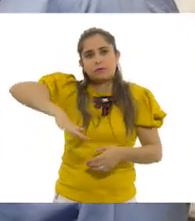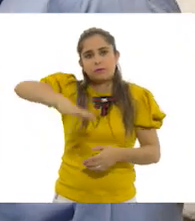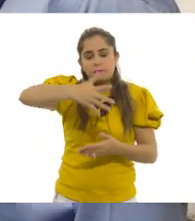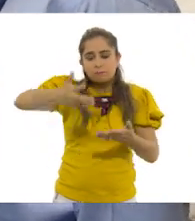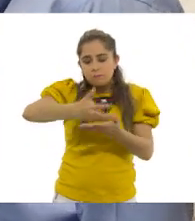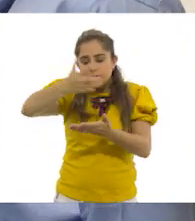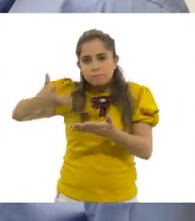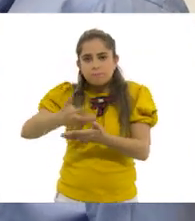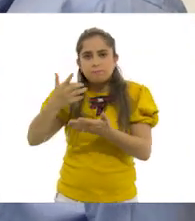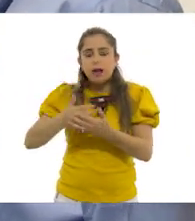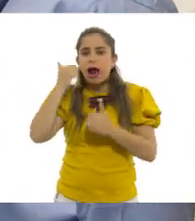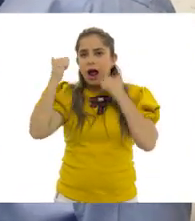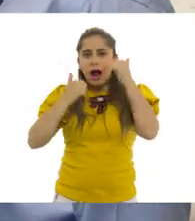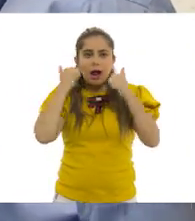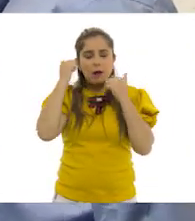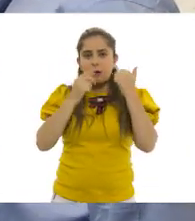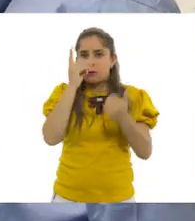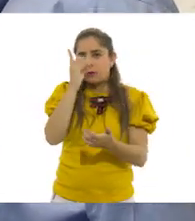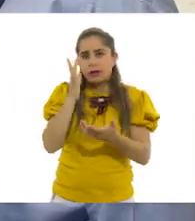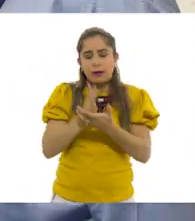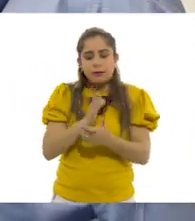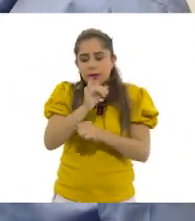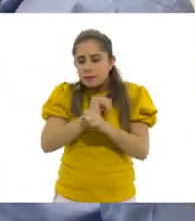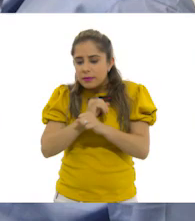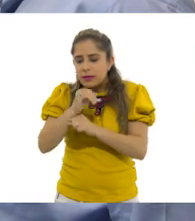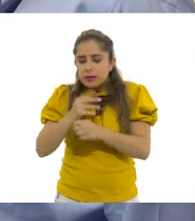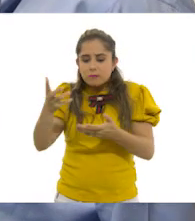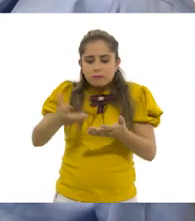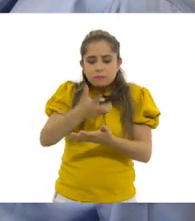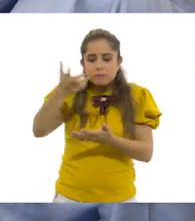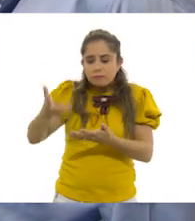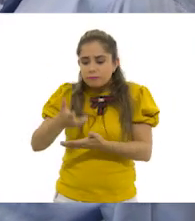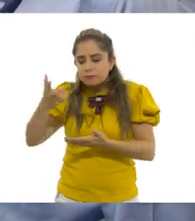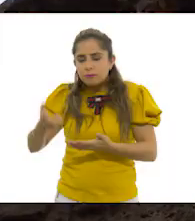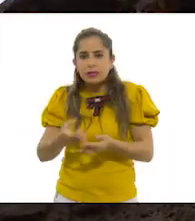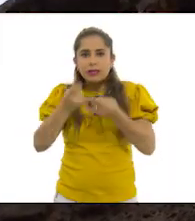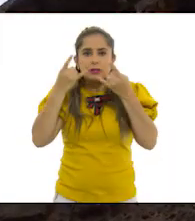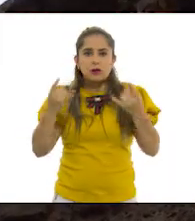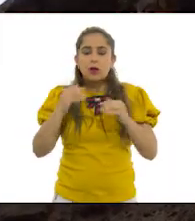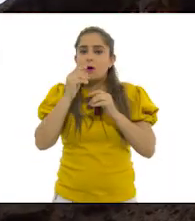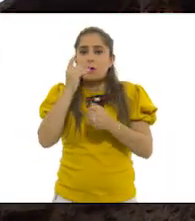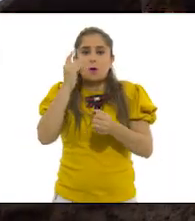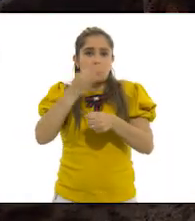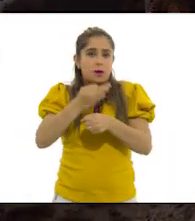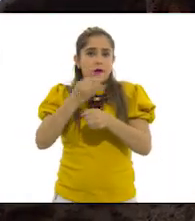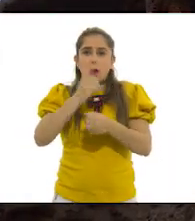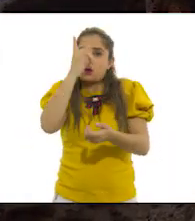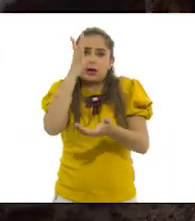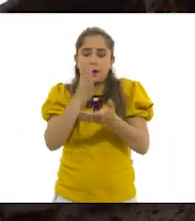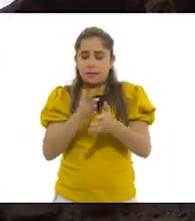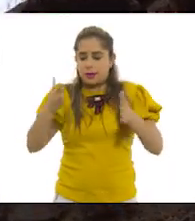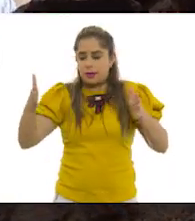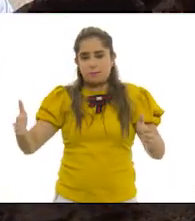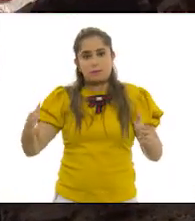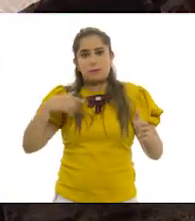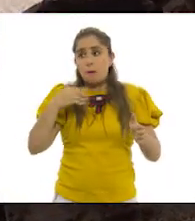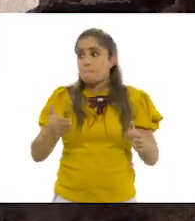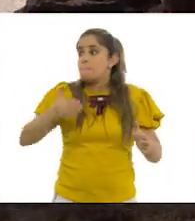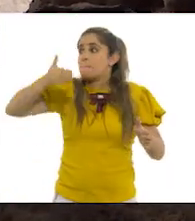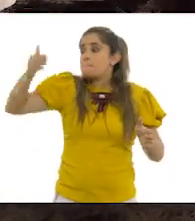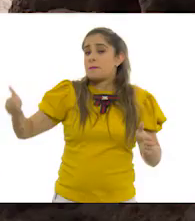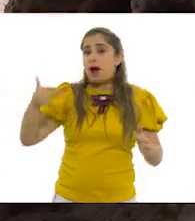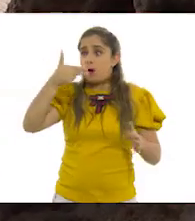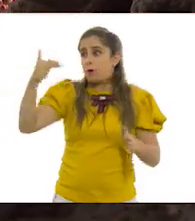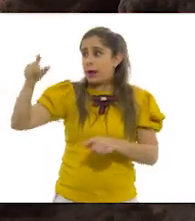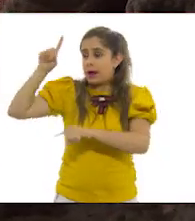de salvamento arqueológico, lo que llevamos a cabo. Entonces, nuestro límite de trabajo en este momento es el predio. Oye, ¿te importa si bajamos y damos